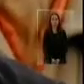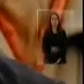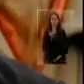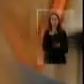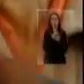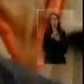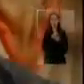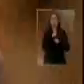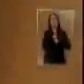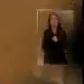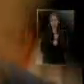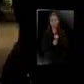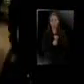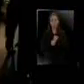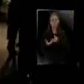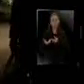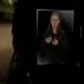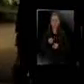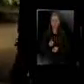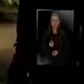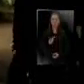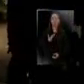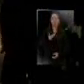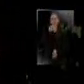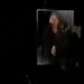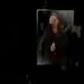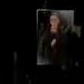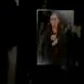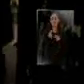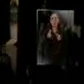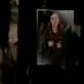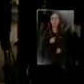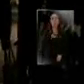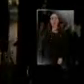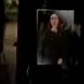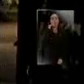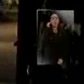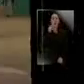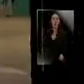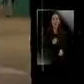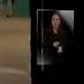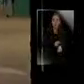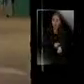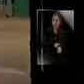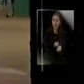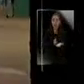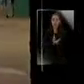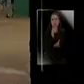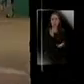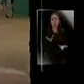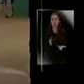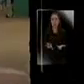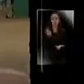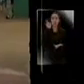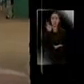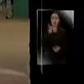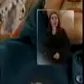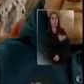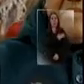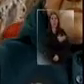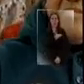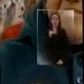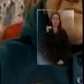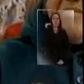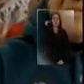Cuando pasan los años aparecen enfermedades que son típicas del adulto mayor, aparecen las diabetes, aparece la presión